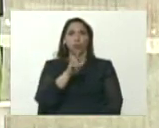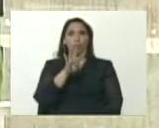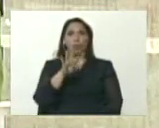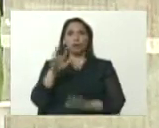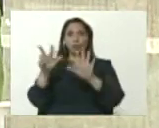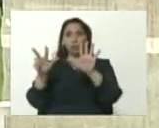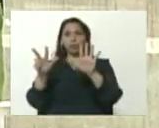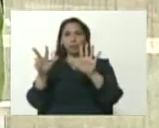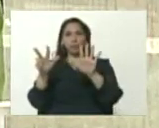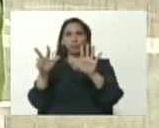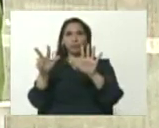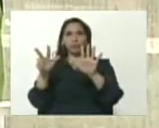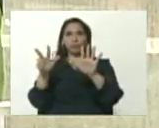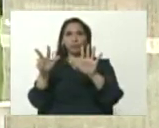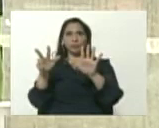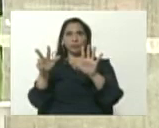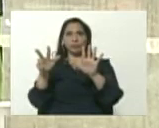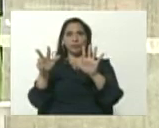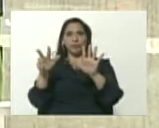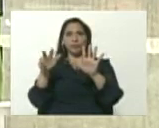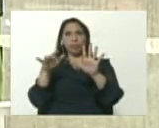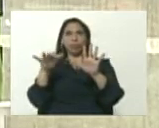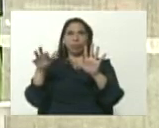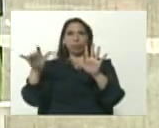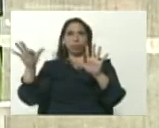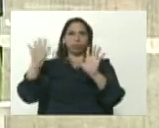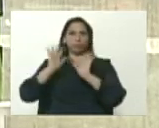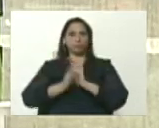0248, tal, tal, tal, tal.